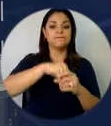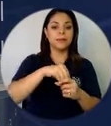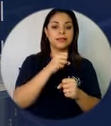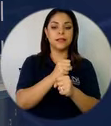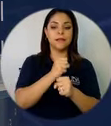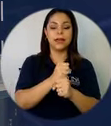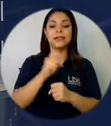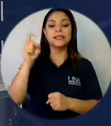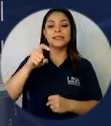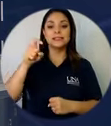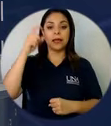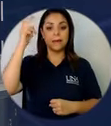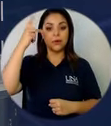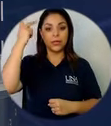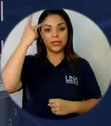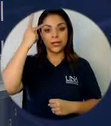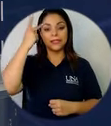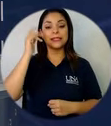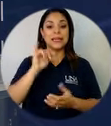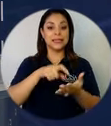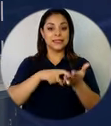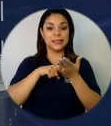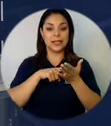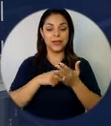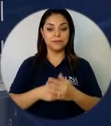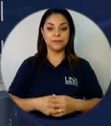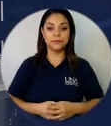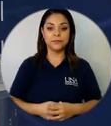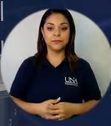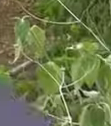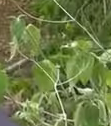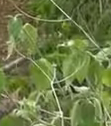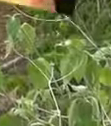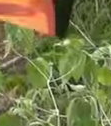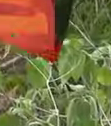mercado laboral se requiere políticas estatales que así lo exijan.